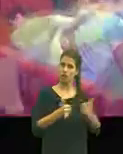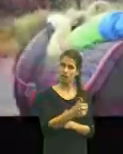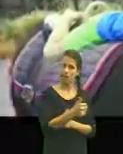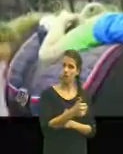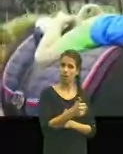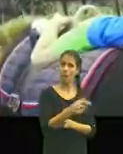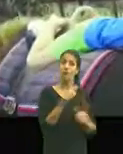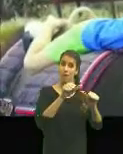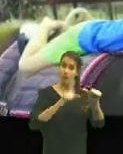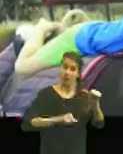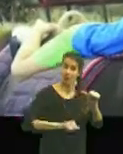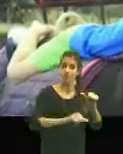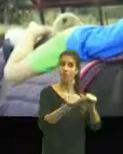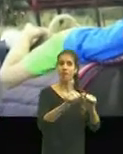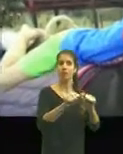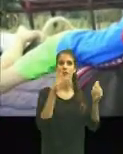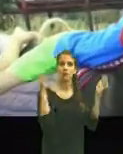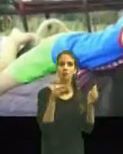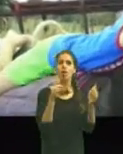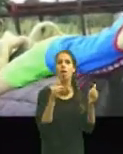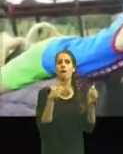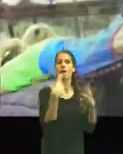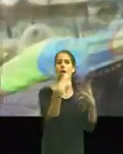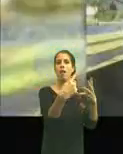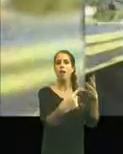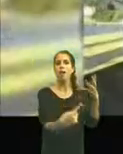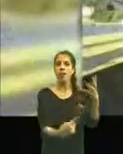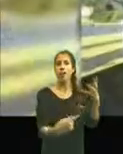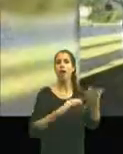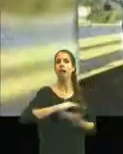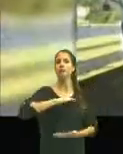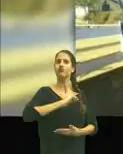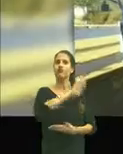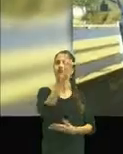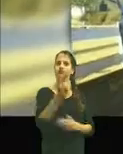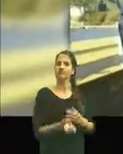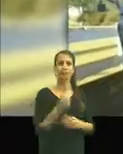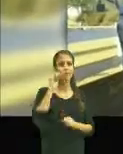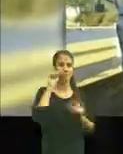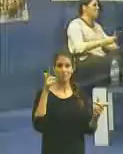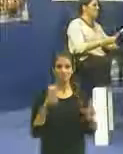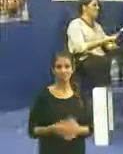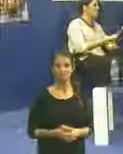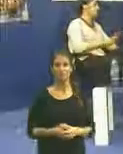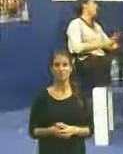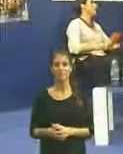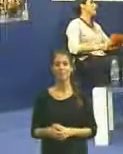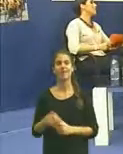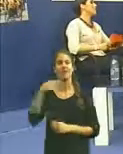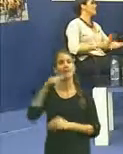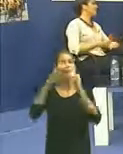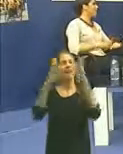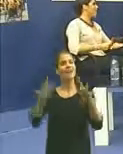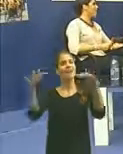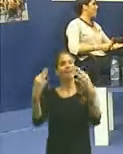se descubre un mundo infinito de cosas que pueden hacer. Bueno, pues muchísimas gracias. Nosotros estamos viendo a nuestras espectadoras algunas